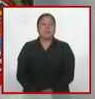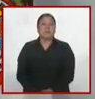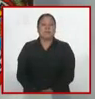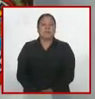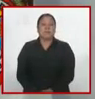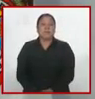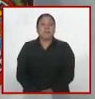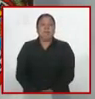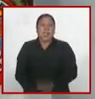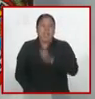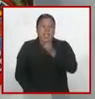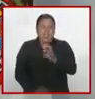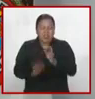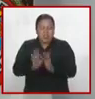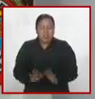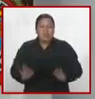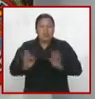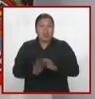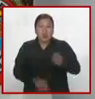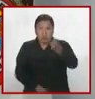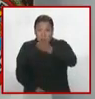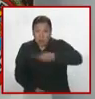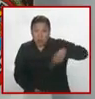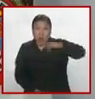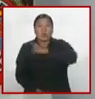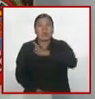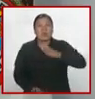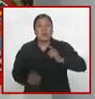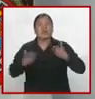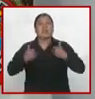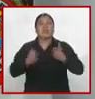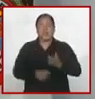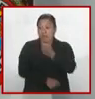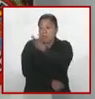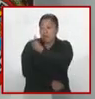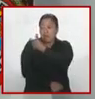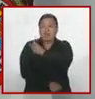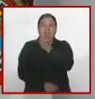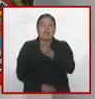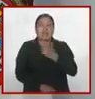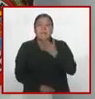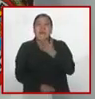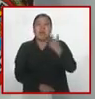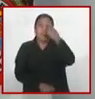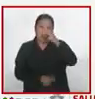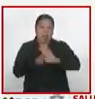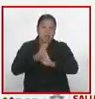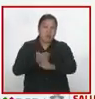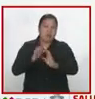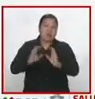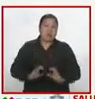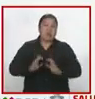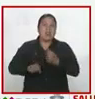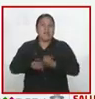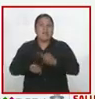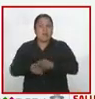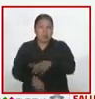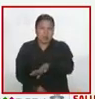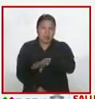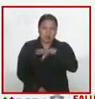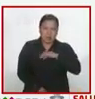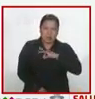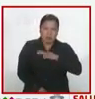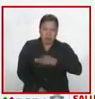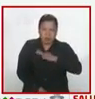algo que es muy importante que todos debemos entender es que las vacunas son la mejor manera de prevenir las enfermedades infecciosas